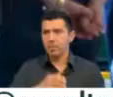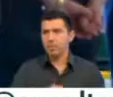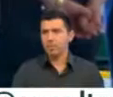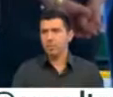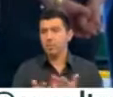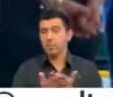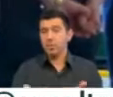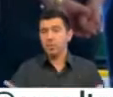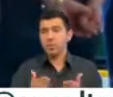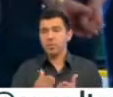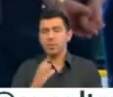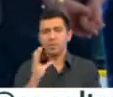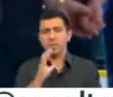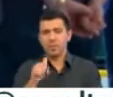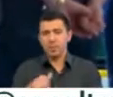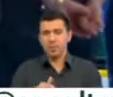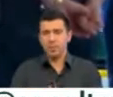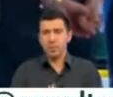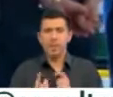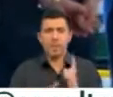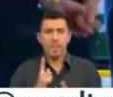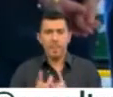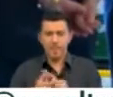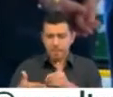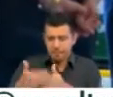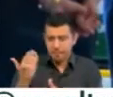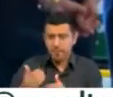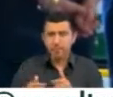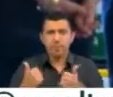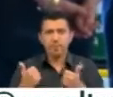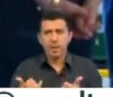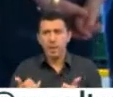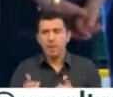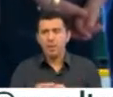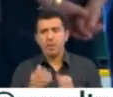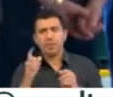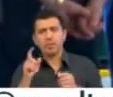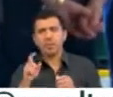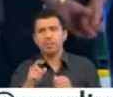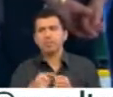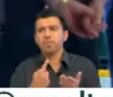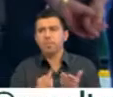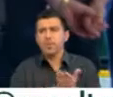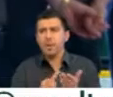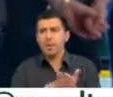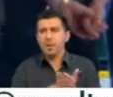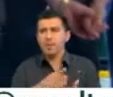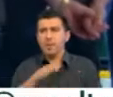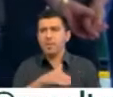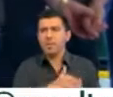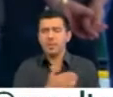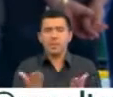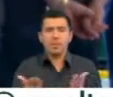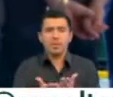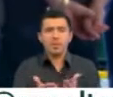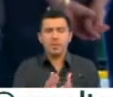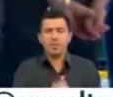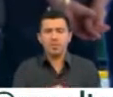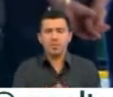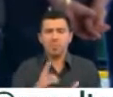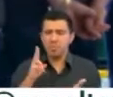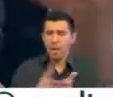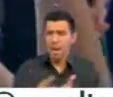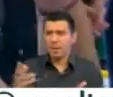tenemos que hacer, porque esta es una lucha que apenas comienza. Llevaremos al Ministerio de Educación las cientos y miles de cartas que han